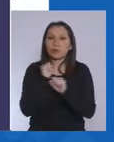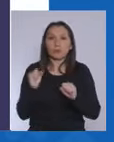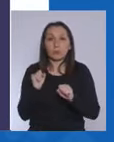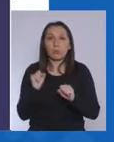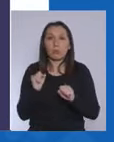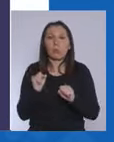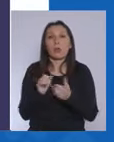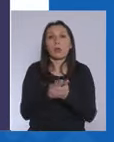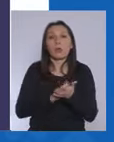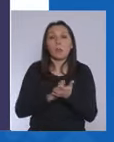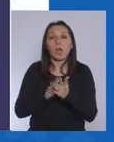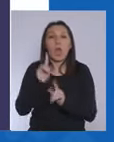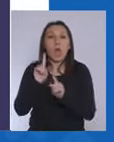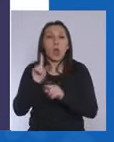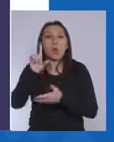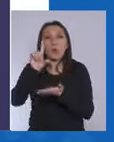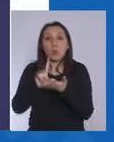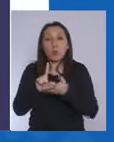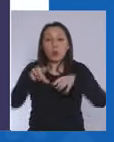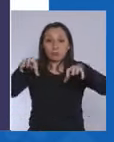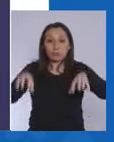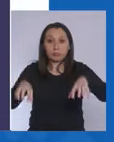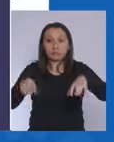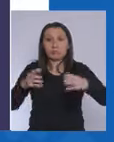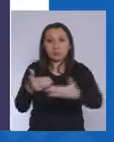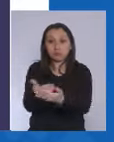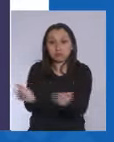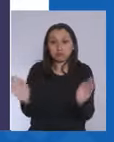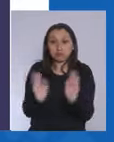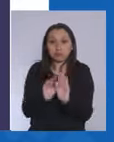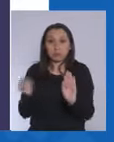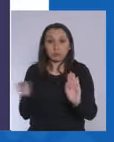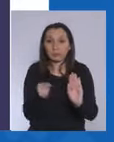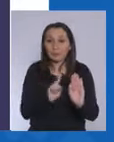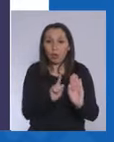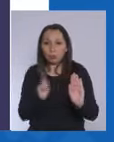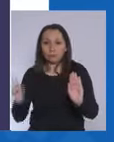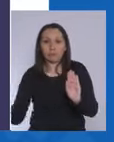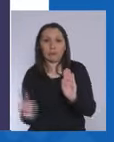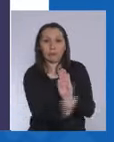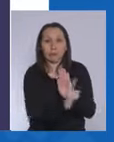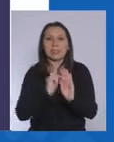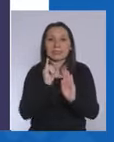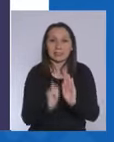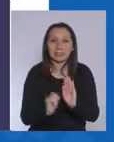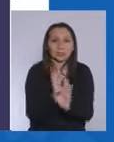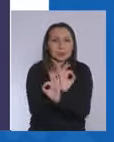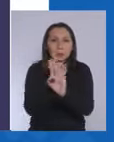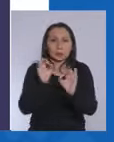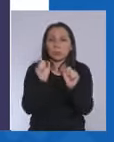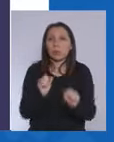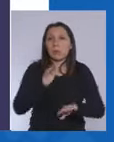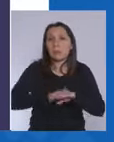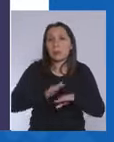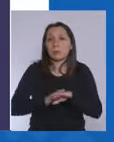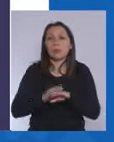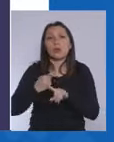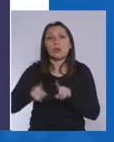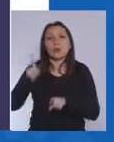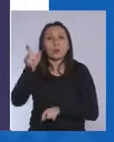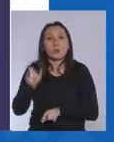traspaso de aquellos lugares donde existan cordones sanitarios en ningún caso podrá ser obtenido este permiso por